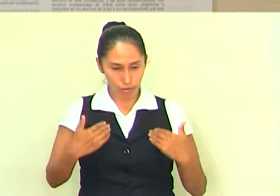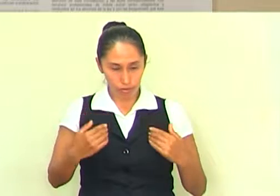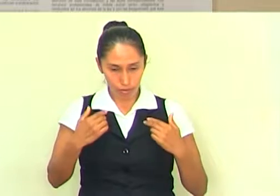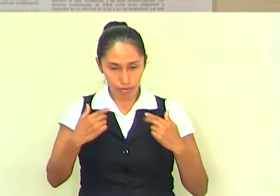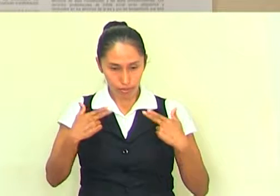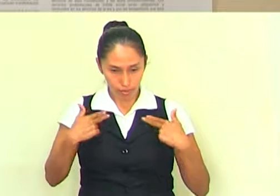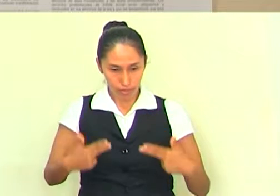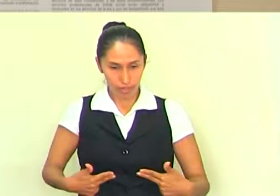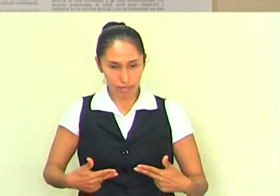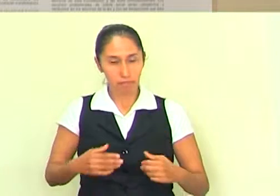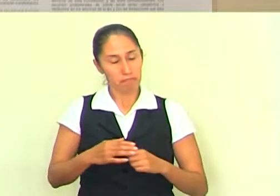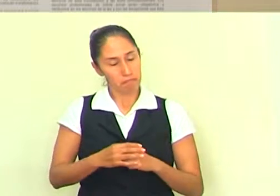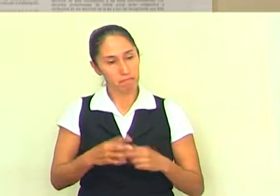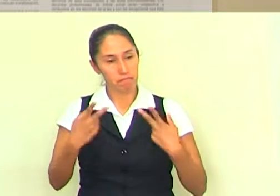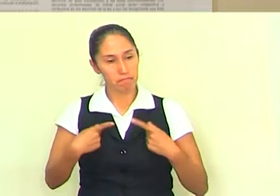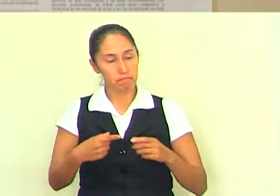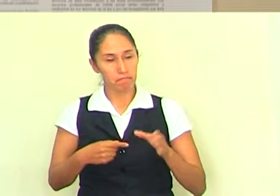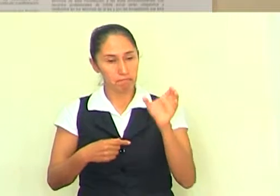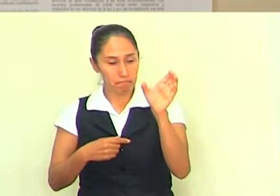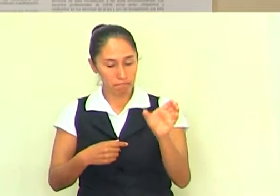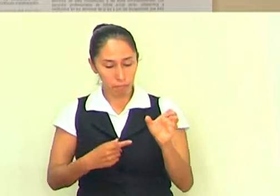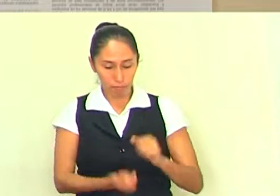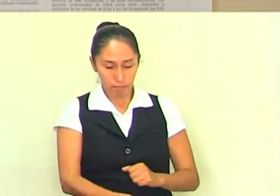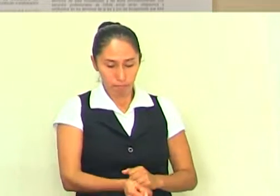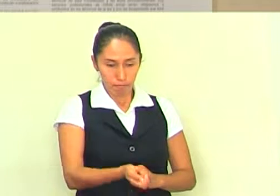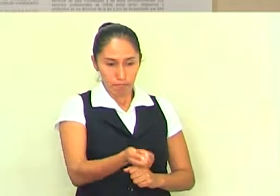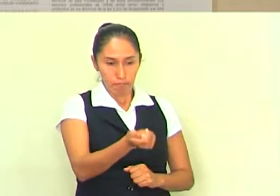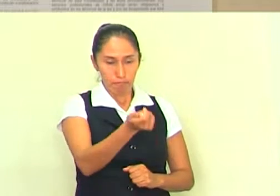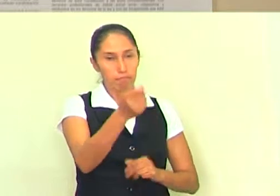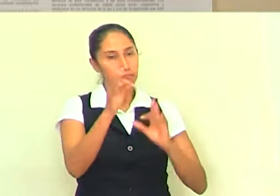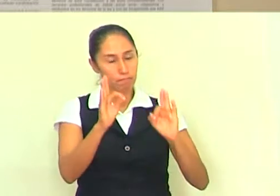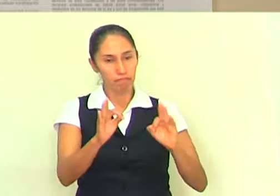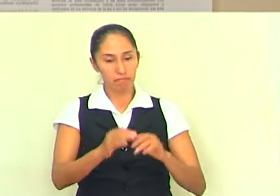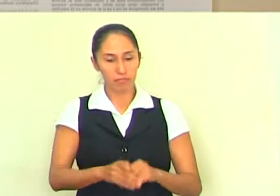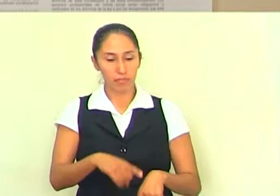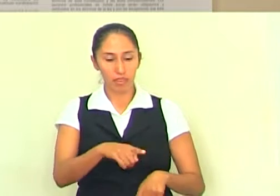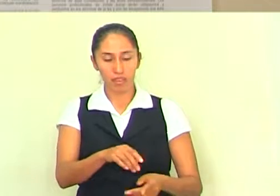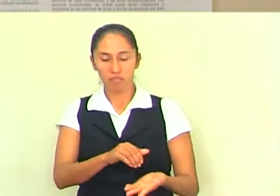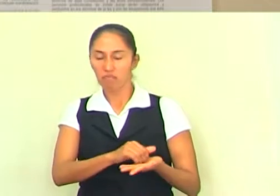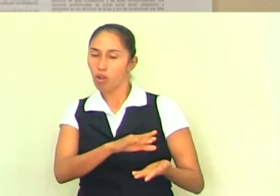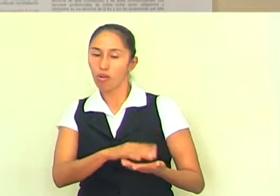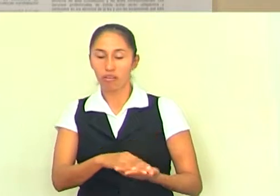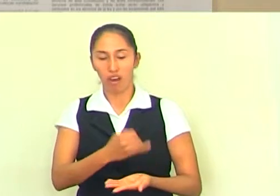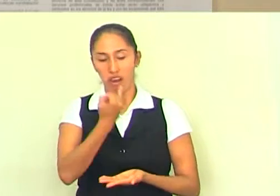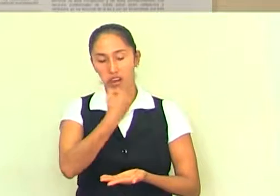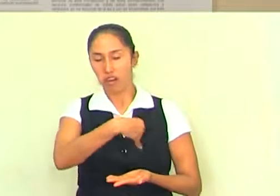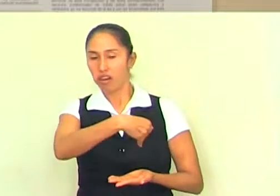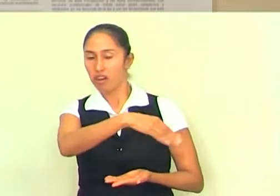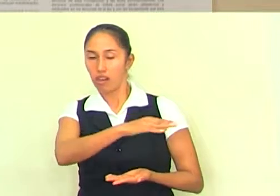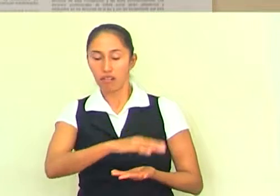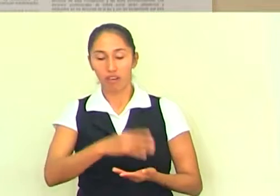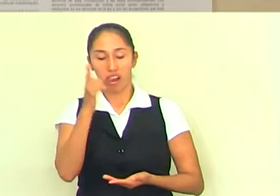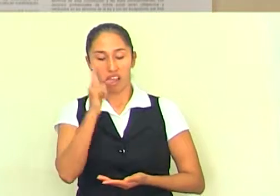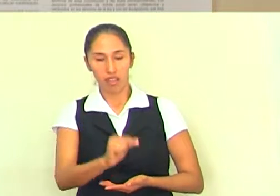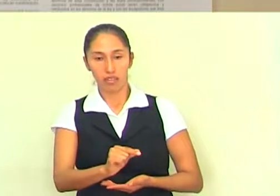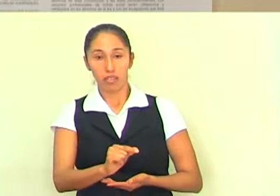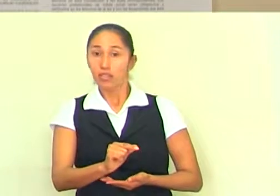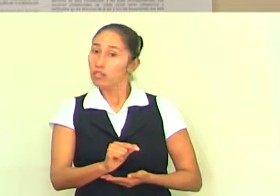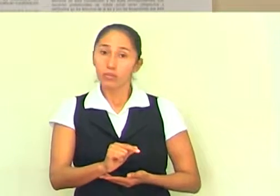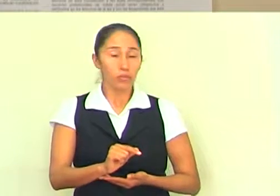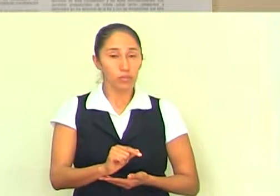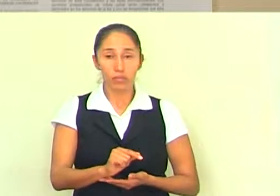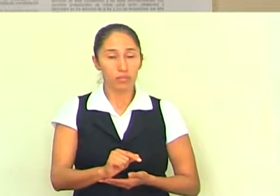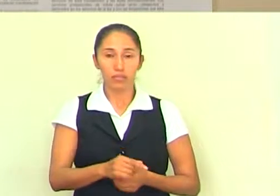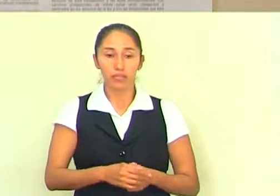como personas, como sujetos de derecho, no como objetos, sino como sujetos que poseemos